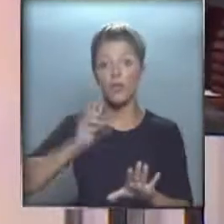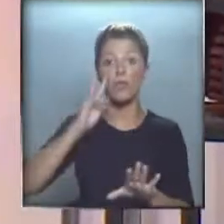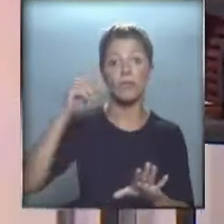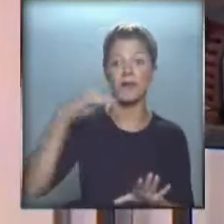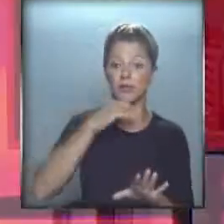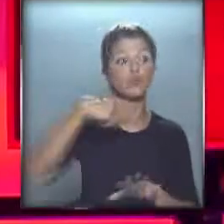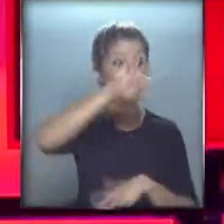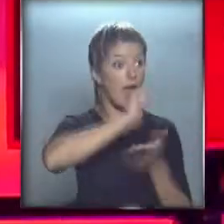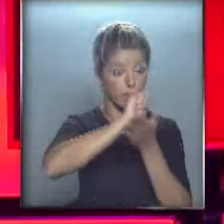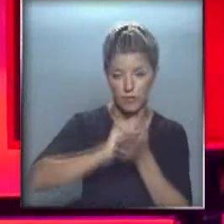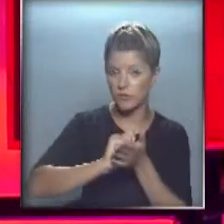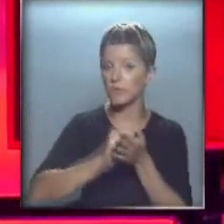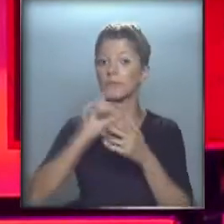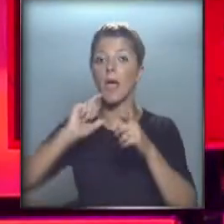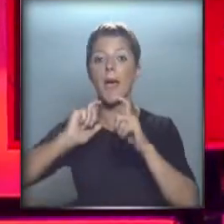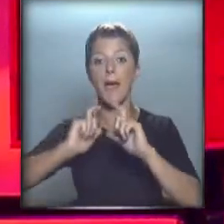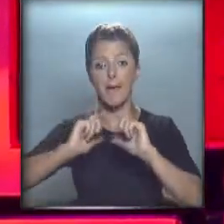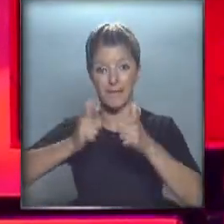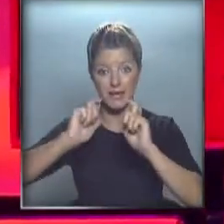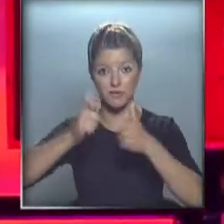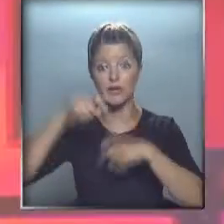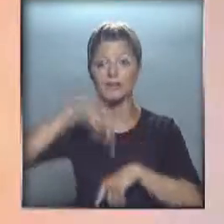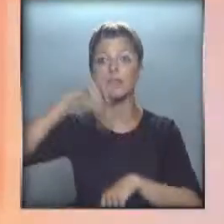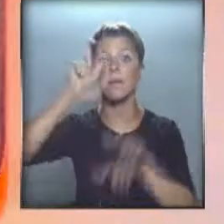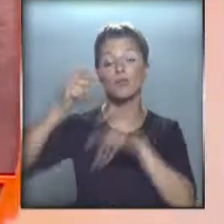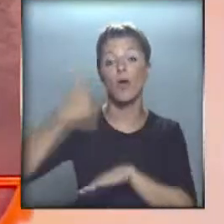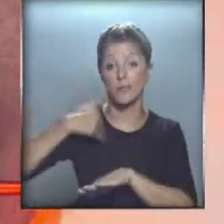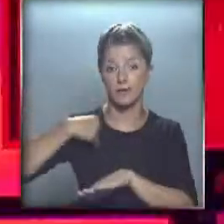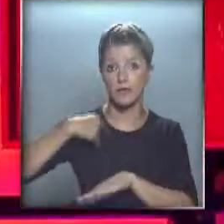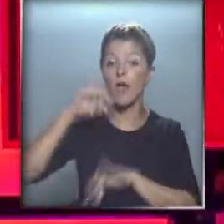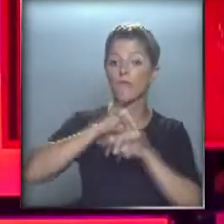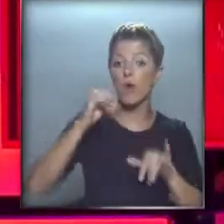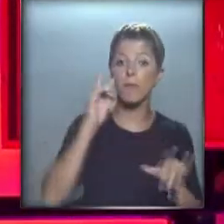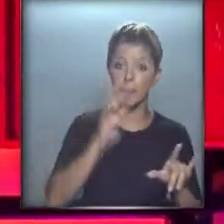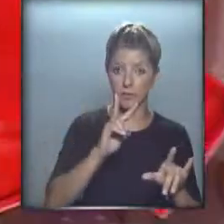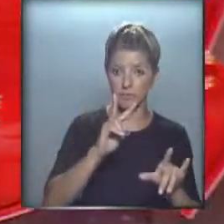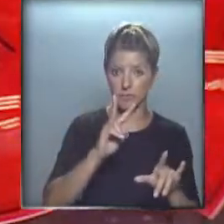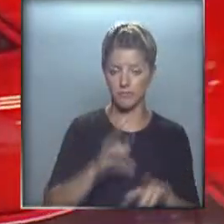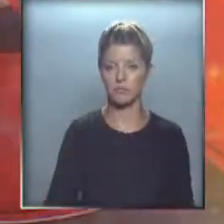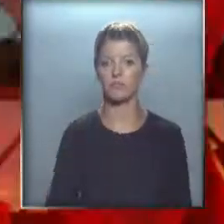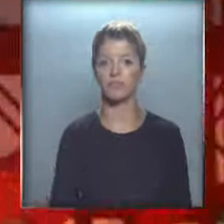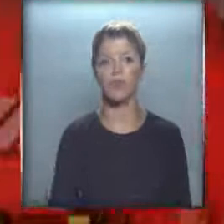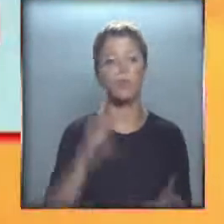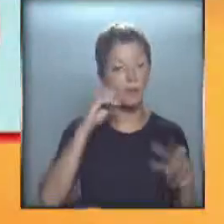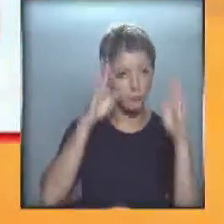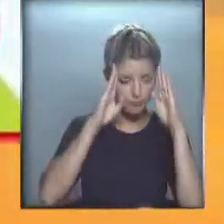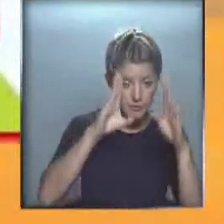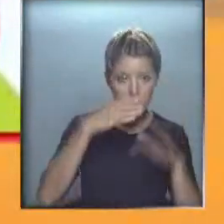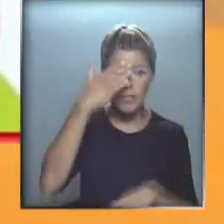anoten. Que traiga las aplicaciones hechas por argentinos. ¿Tenemos un informe para ver? Tenemos un informe. Vamos a ver el informe, muchachos, prestemos la atención